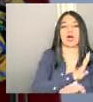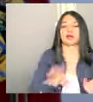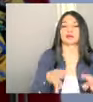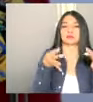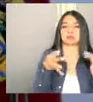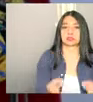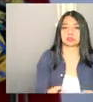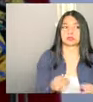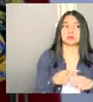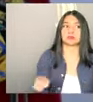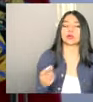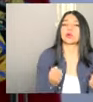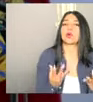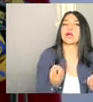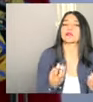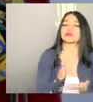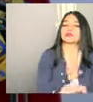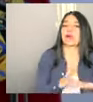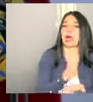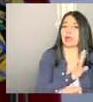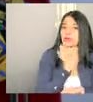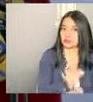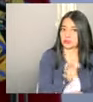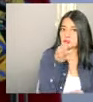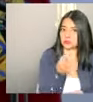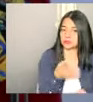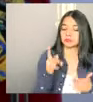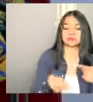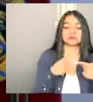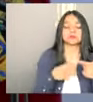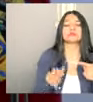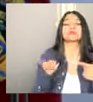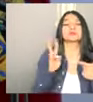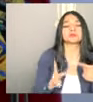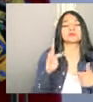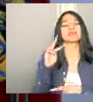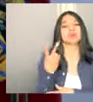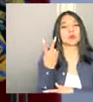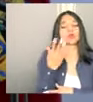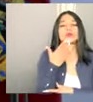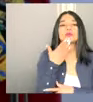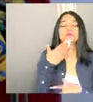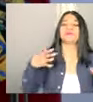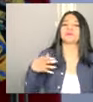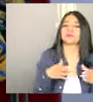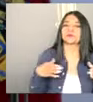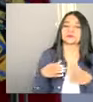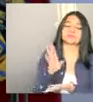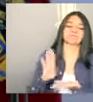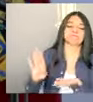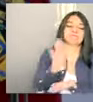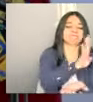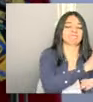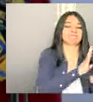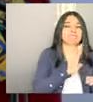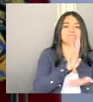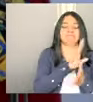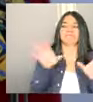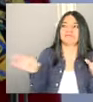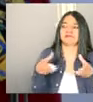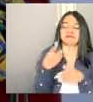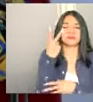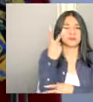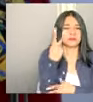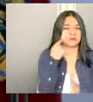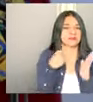La pregunta es cuántos mismos son. Y la segunda es que se establecerá conjuntos de barrios. Voy a poner los dos ejemplos que sea